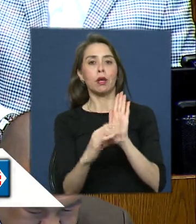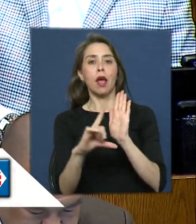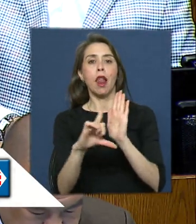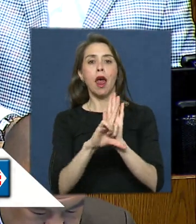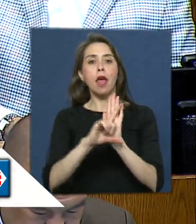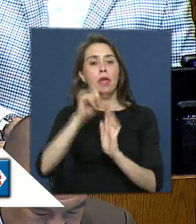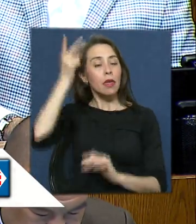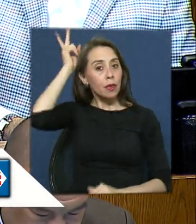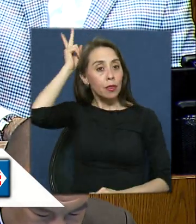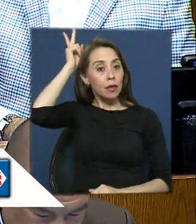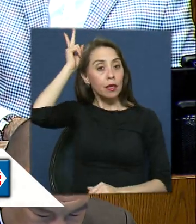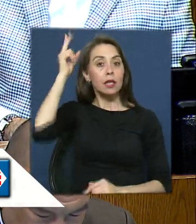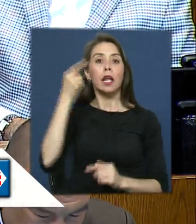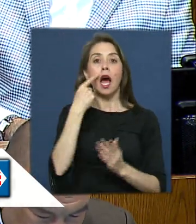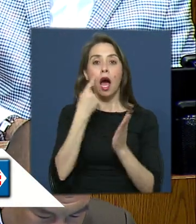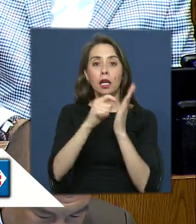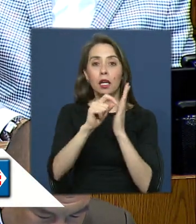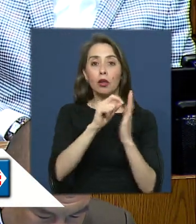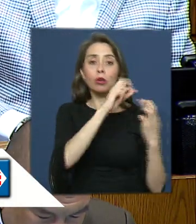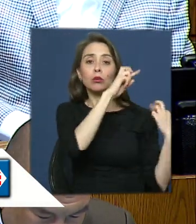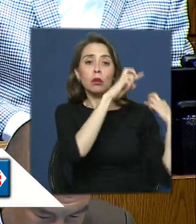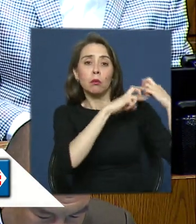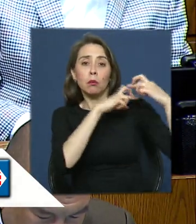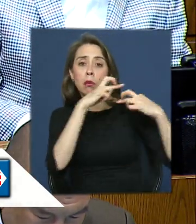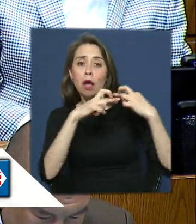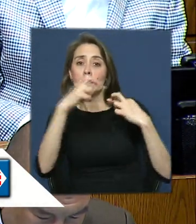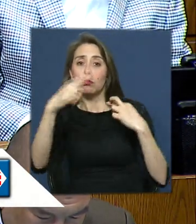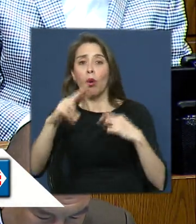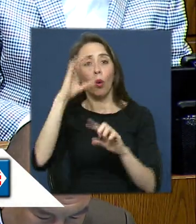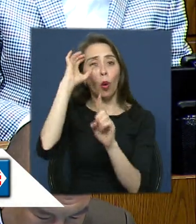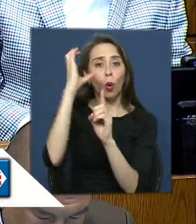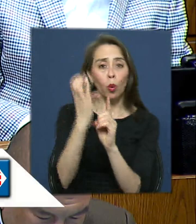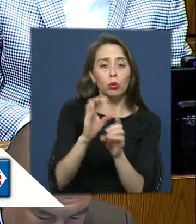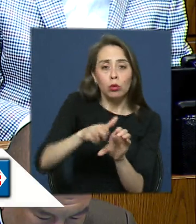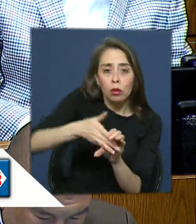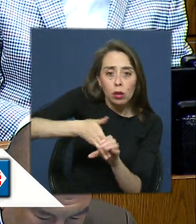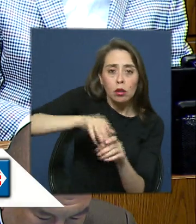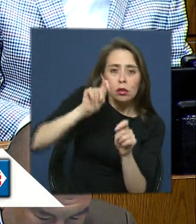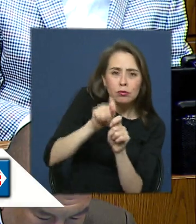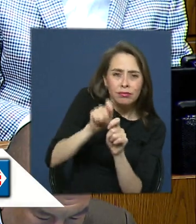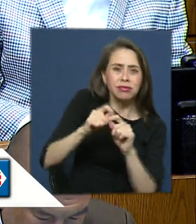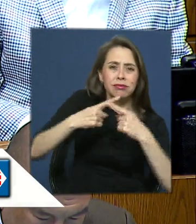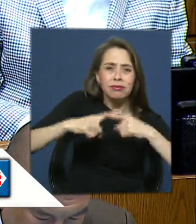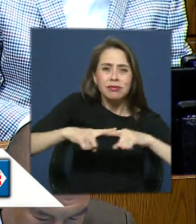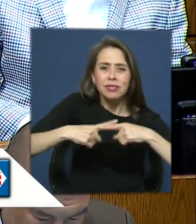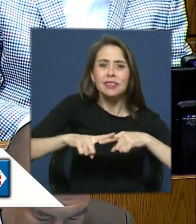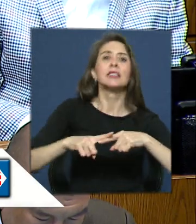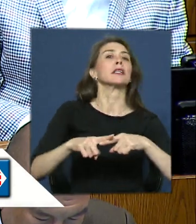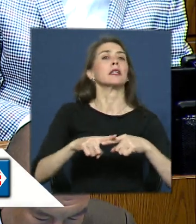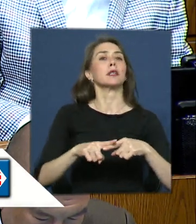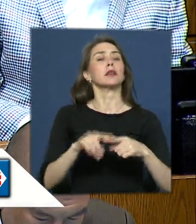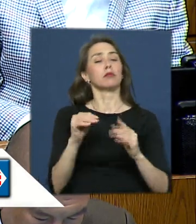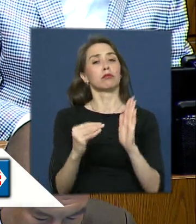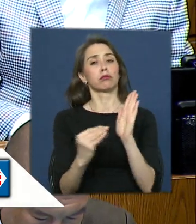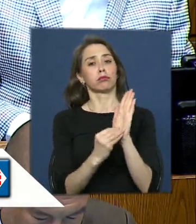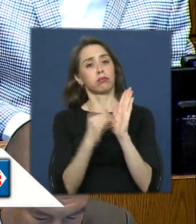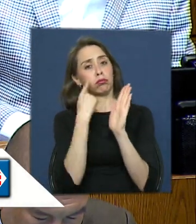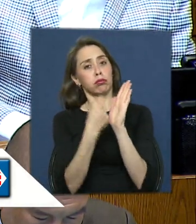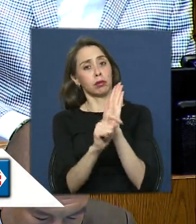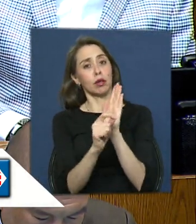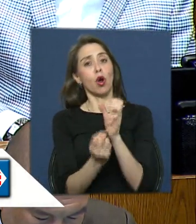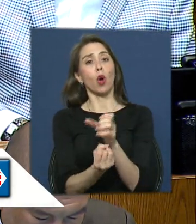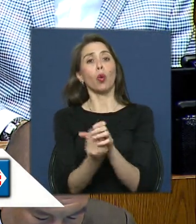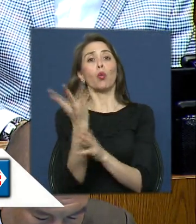de reconocer el patrimonio cultural, la producción artesanal en nuestro país. Y creemos que este